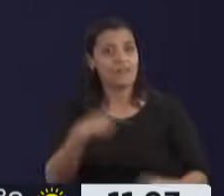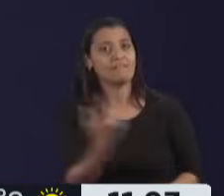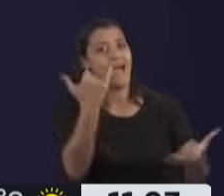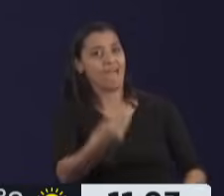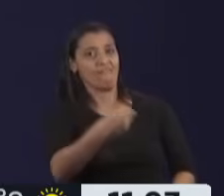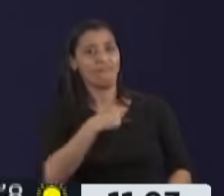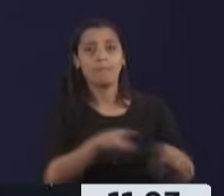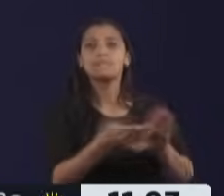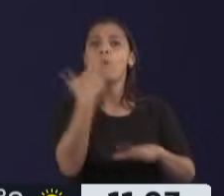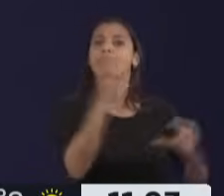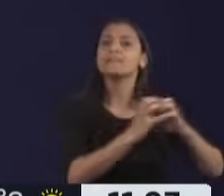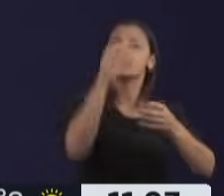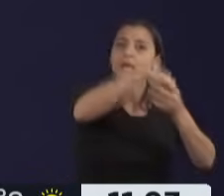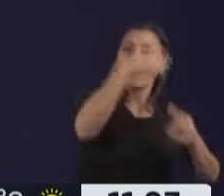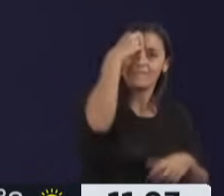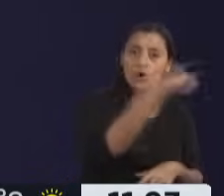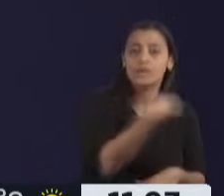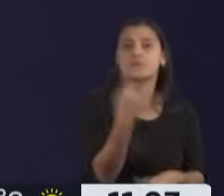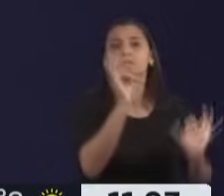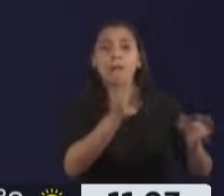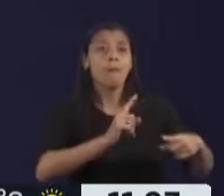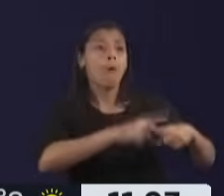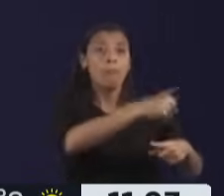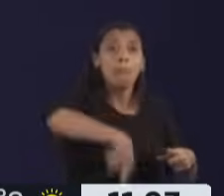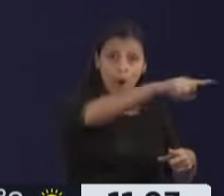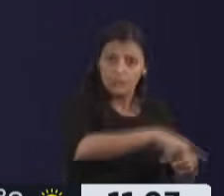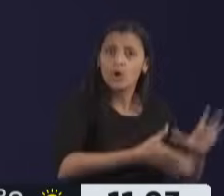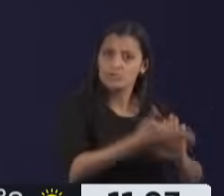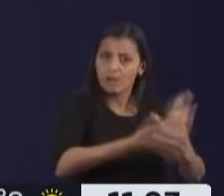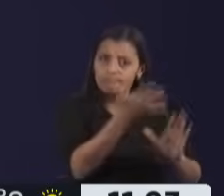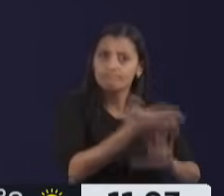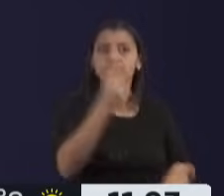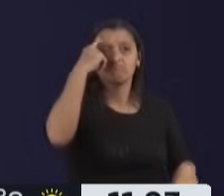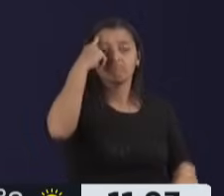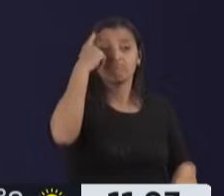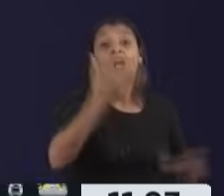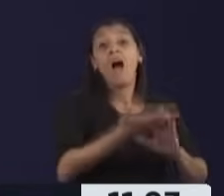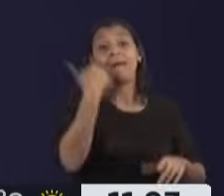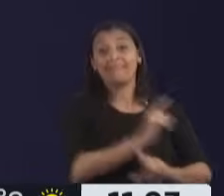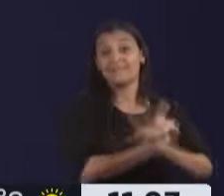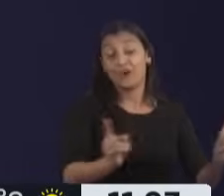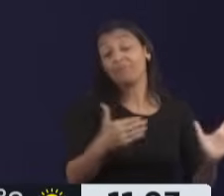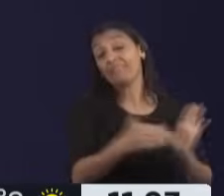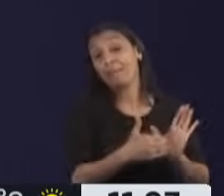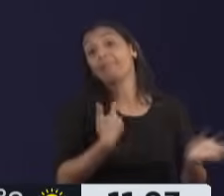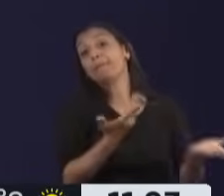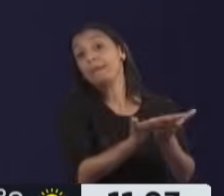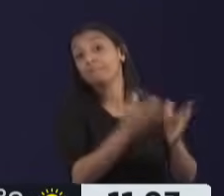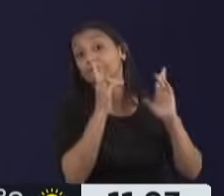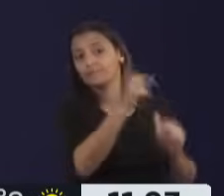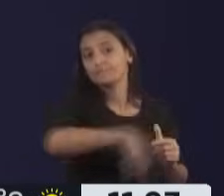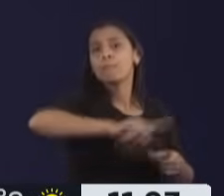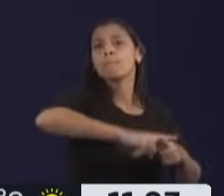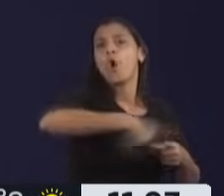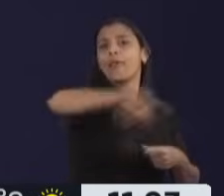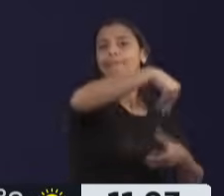en el debate anterior, entendíamos que la política iba a estar a la altura, en su momento no lo estuvo, nuevamente apelamos a que la política se ponga de